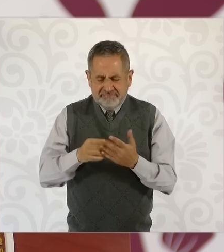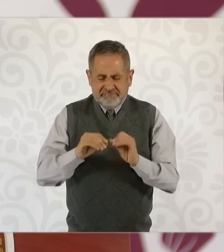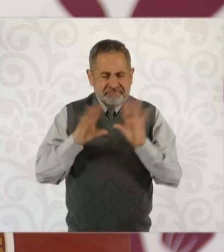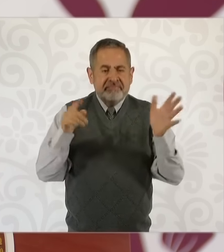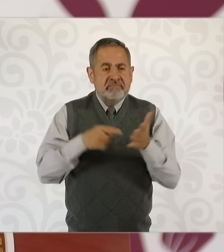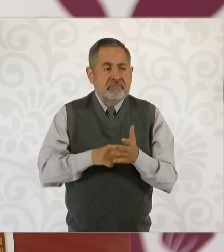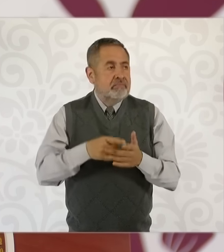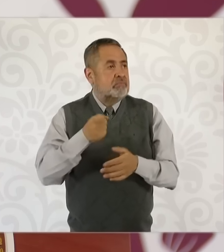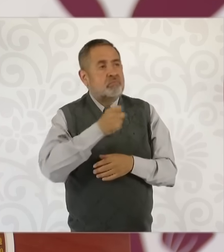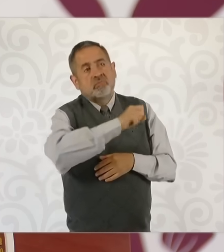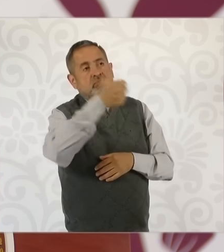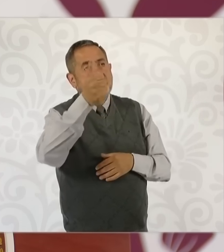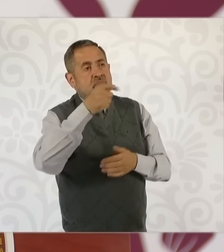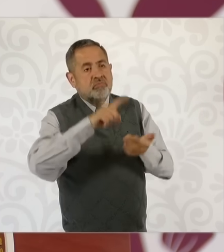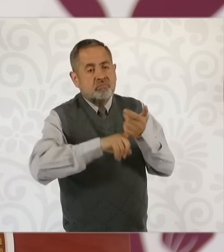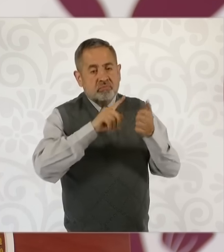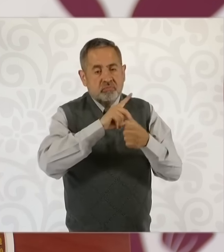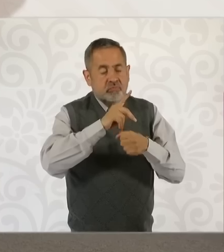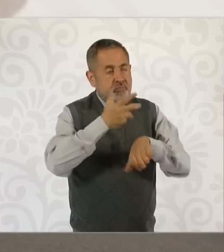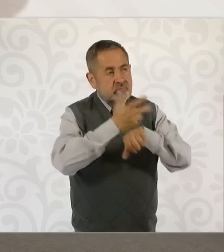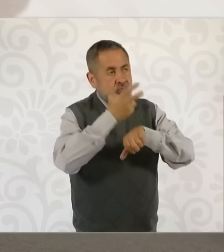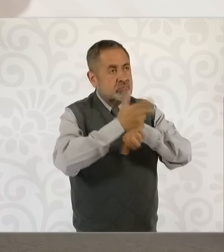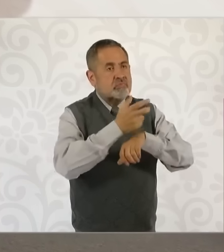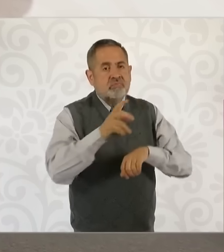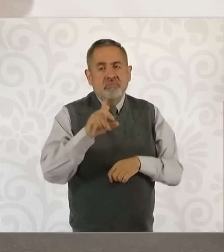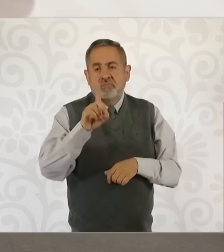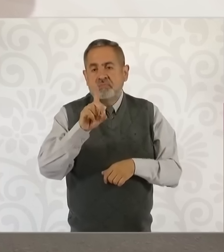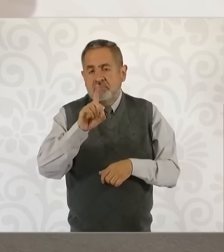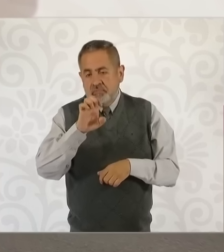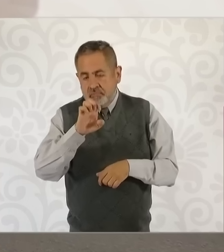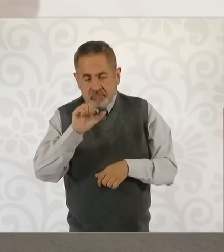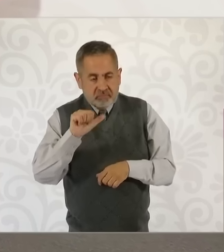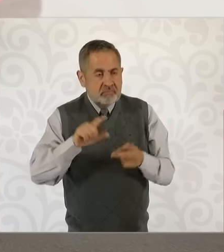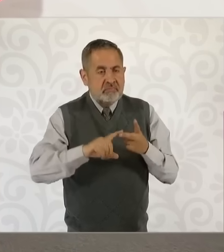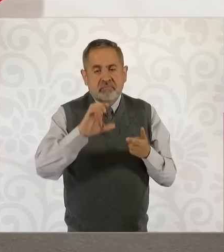de cualquier agencia de los Estados Unidos en nuestro país,